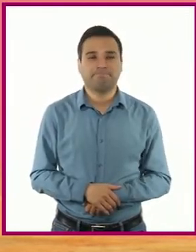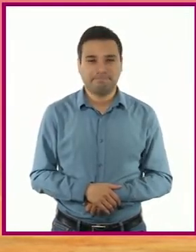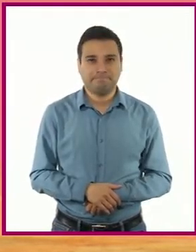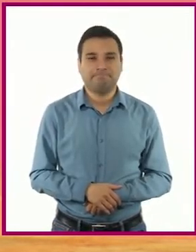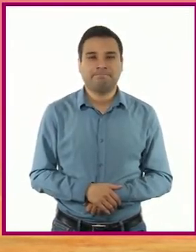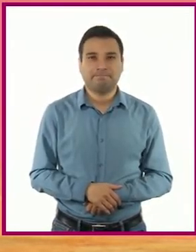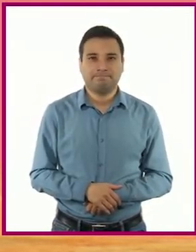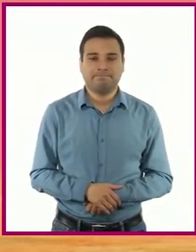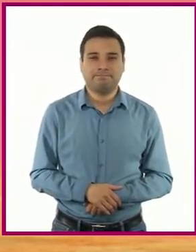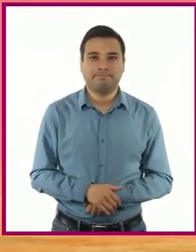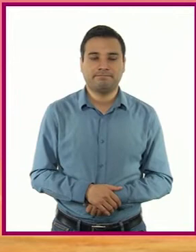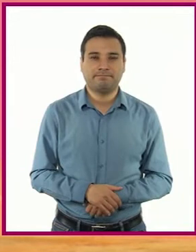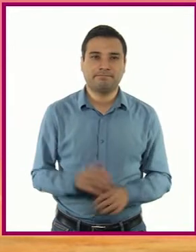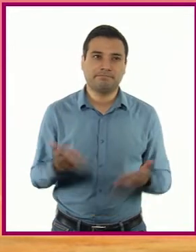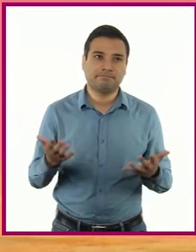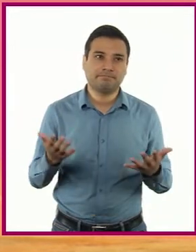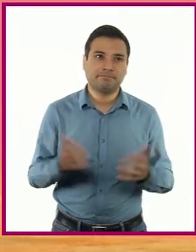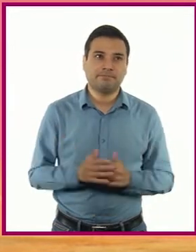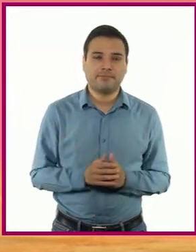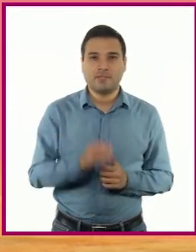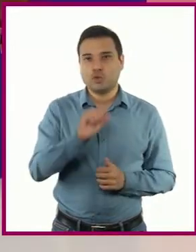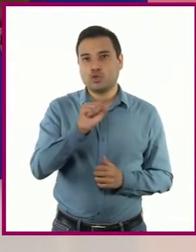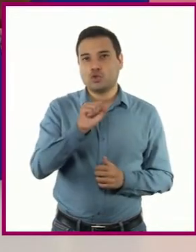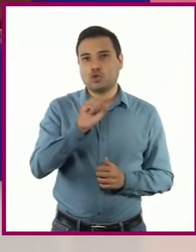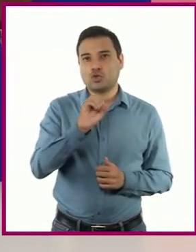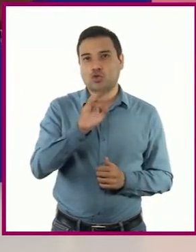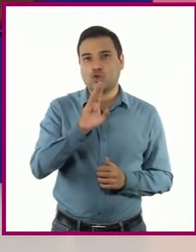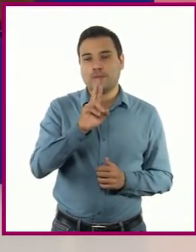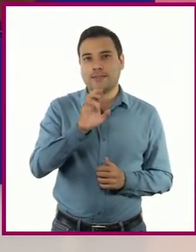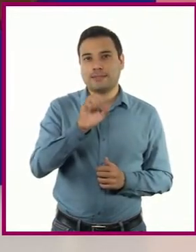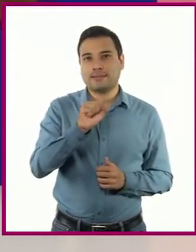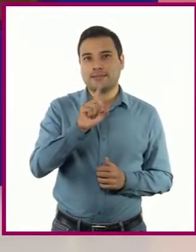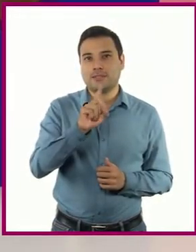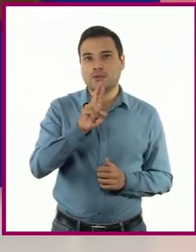Físicamente. Físicamente es sobre esdrújula. Sí.